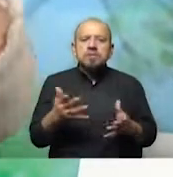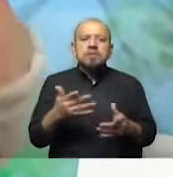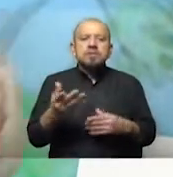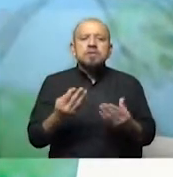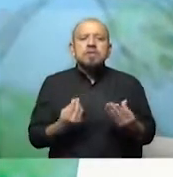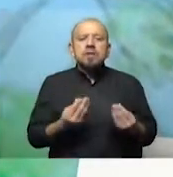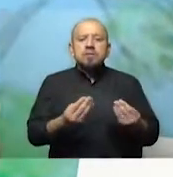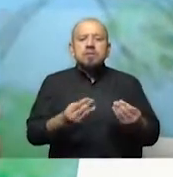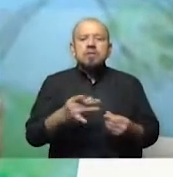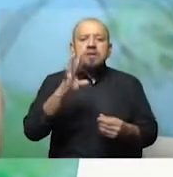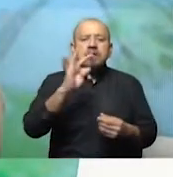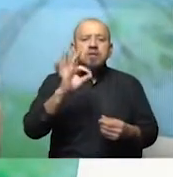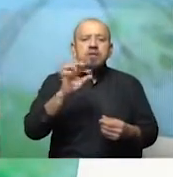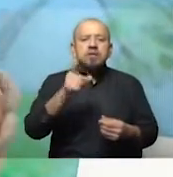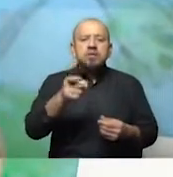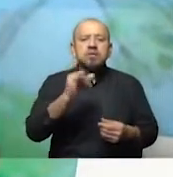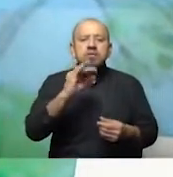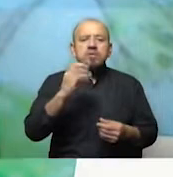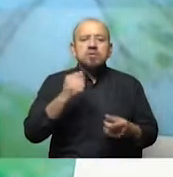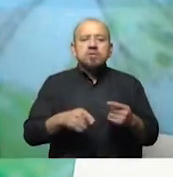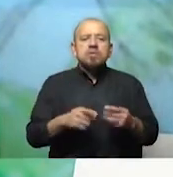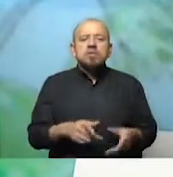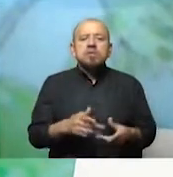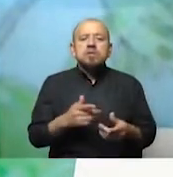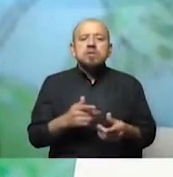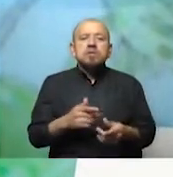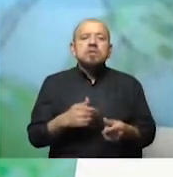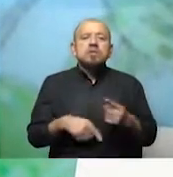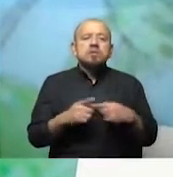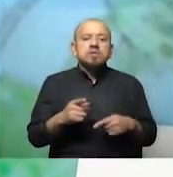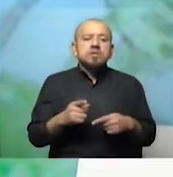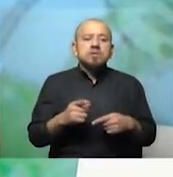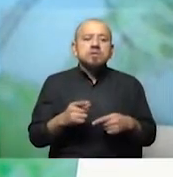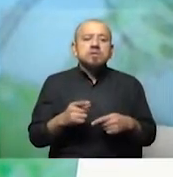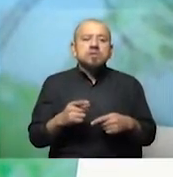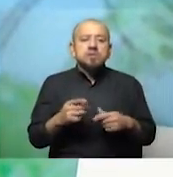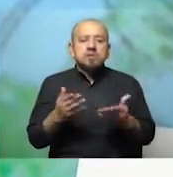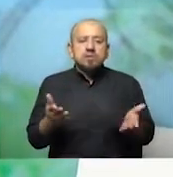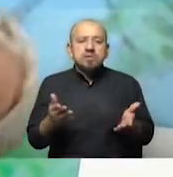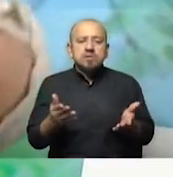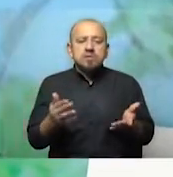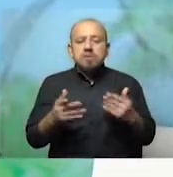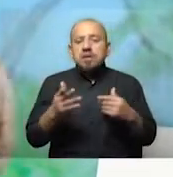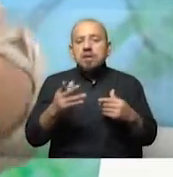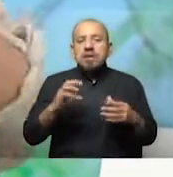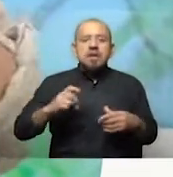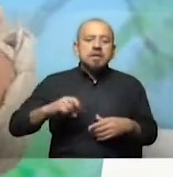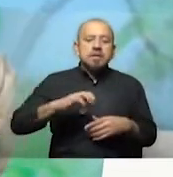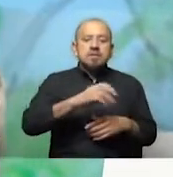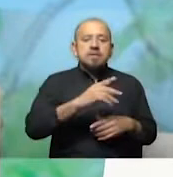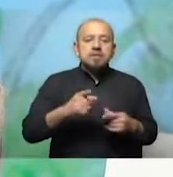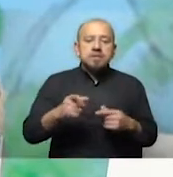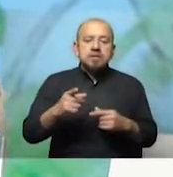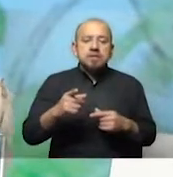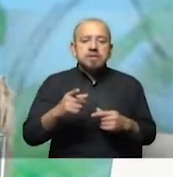la plata es tóxica y ya o que no se habilita su consumo por ejemplo la cicuta que es muy buena para el cáncer de mama pero se usa en forma